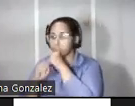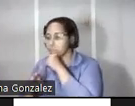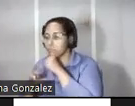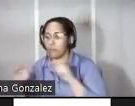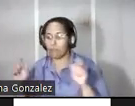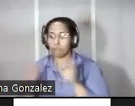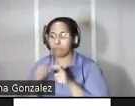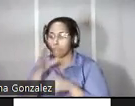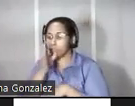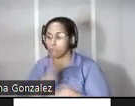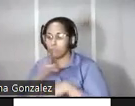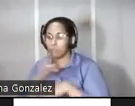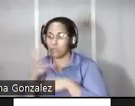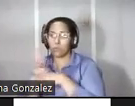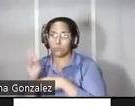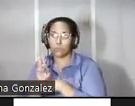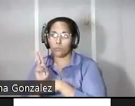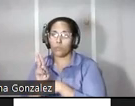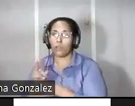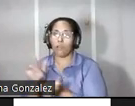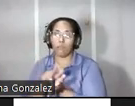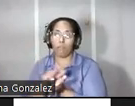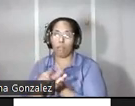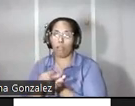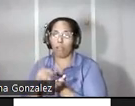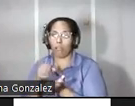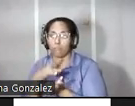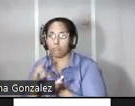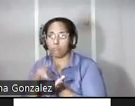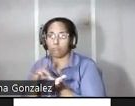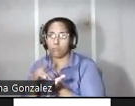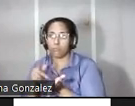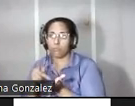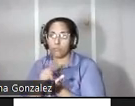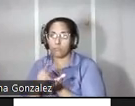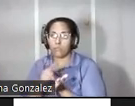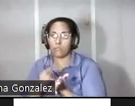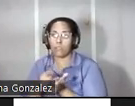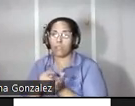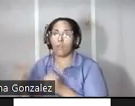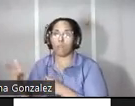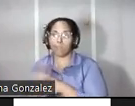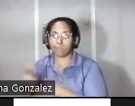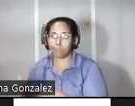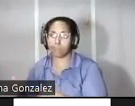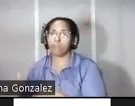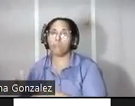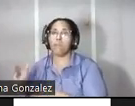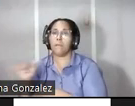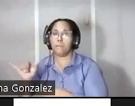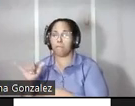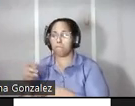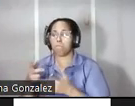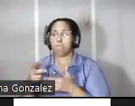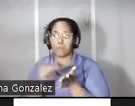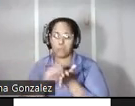cometen estos crímenes utilizan, que es el veneno y las armas de fuego. Sin embargo, se alega en ese mismo